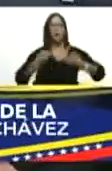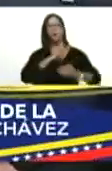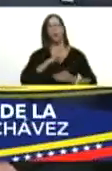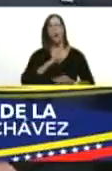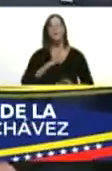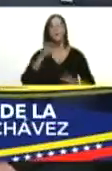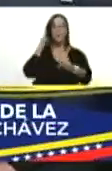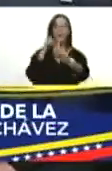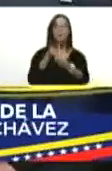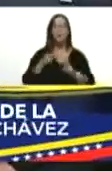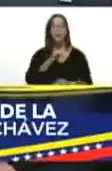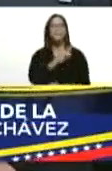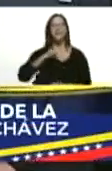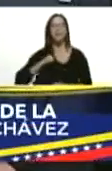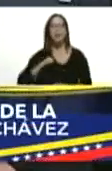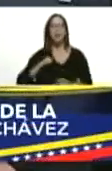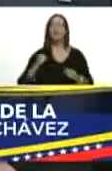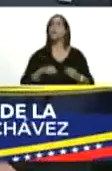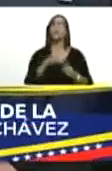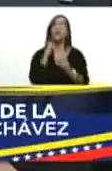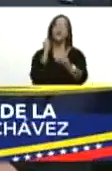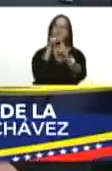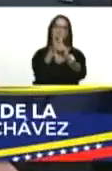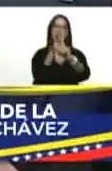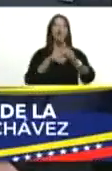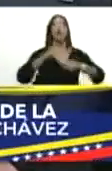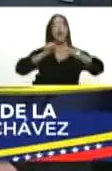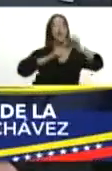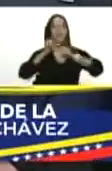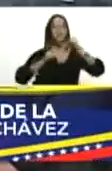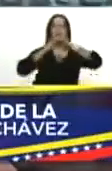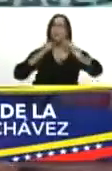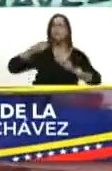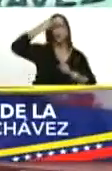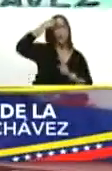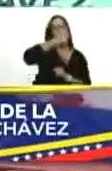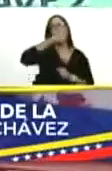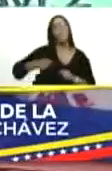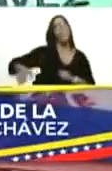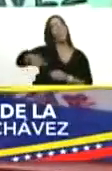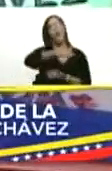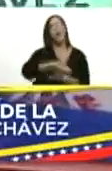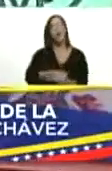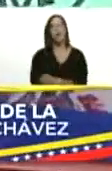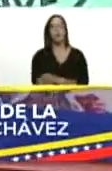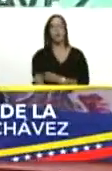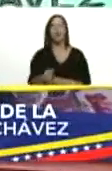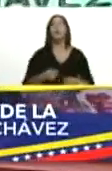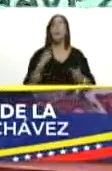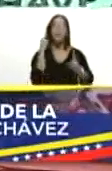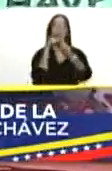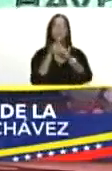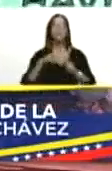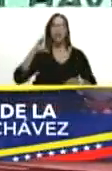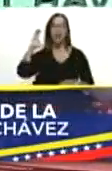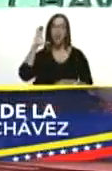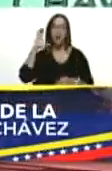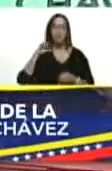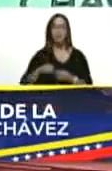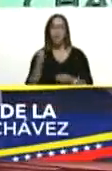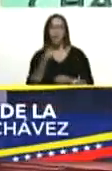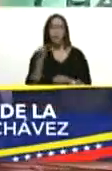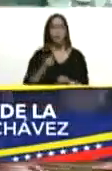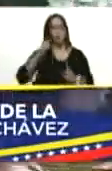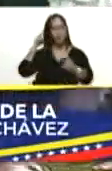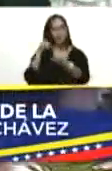causa personal, como la gran causa colectiva de todo un pueblo, como la gran causa de la patria, como la